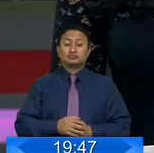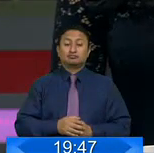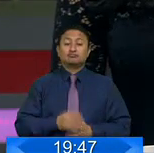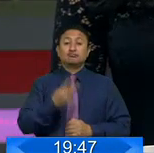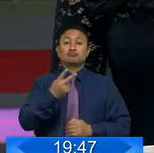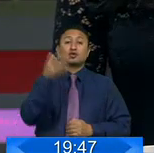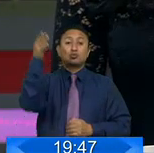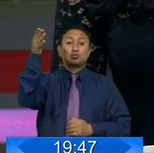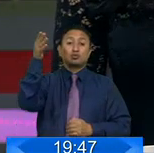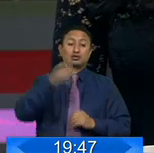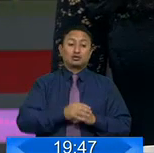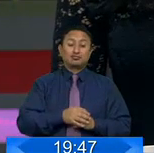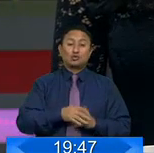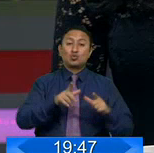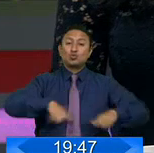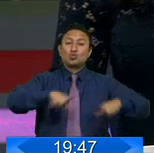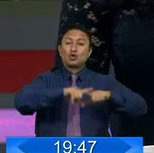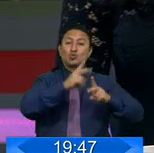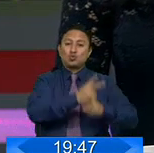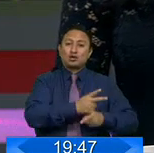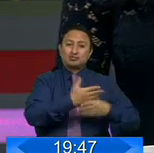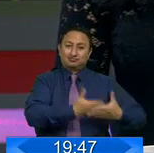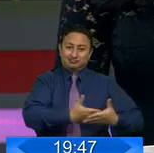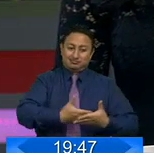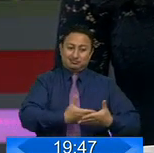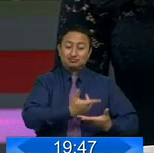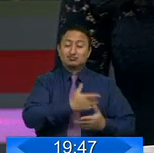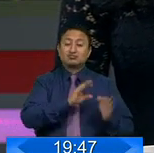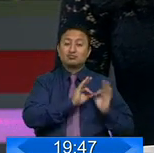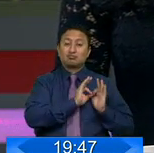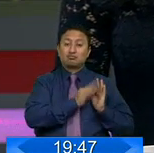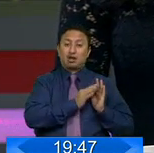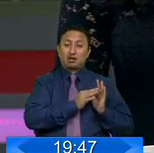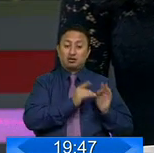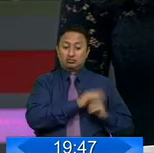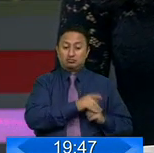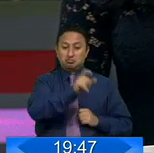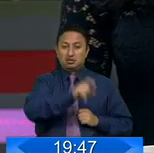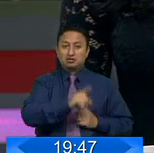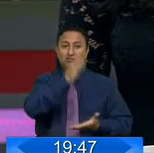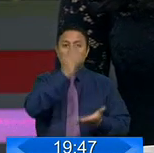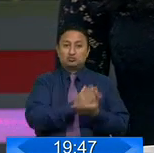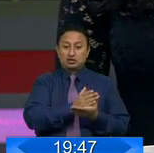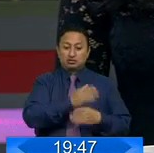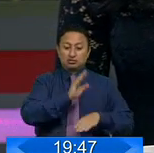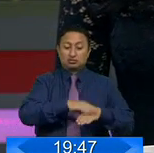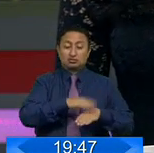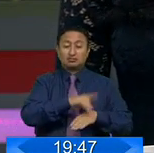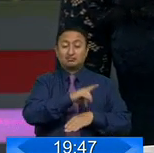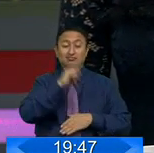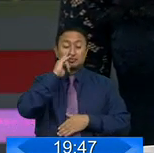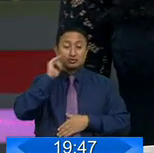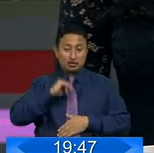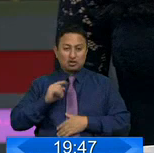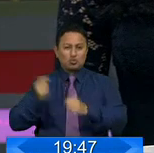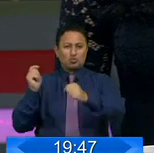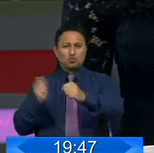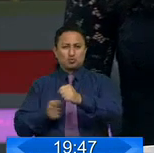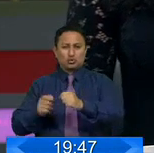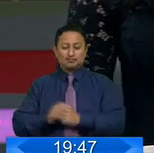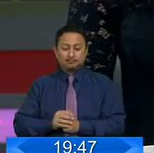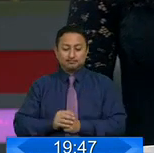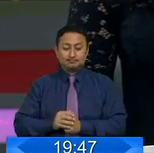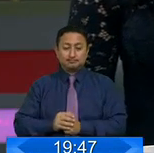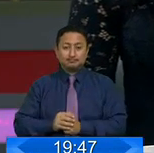de un guagua centro ubicado en Calderón, al norte de Quito, fueron suspendidas por supuestos maltratos a un menor. Por su parte,